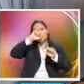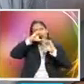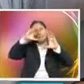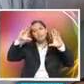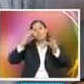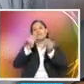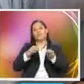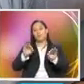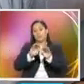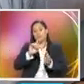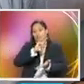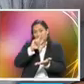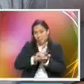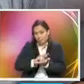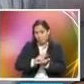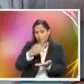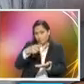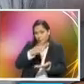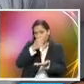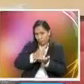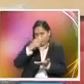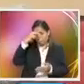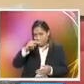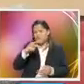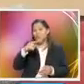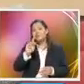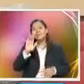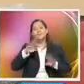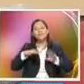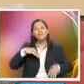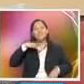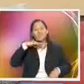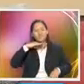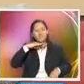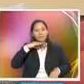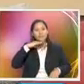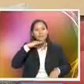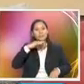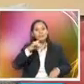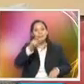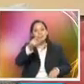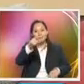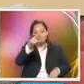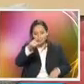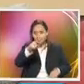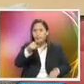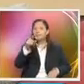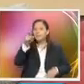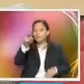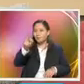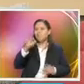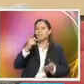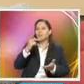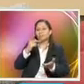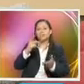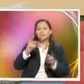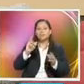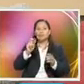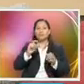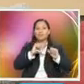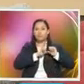importancia de una constitución, pero a lo mejor lo que se nos pasa un poco por alto es que ahí es donde se establecen las atribuciones básicas del